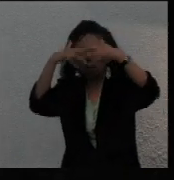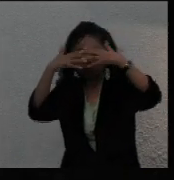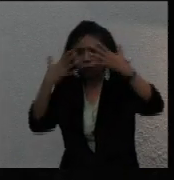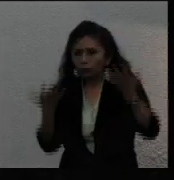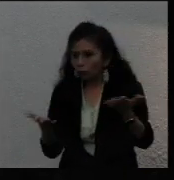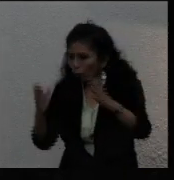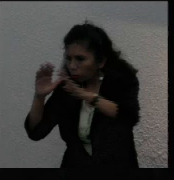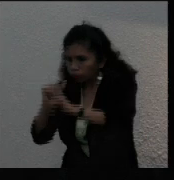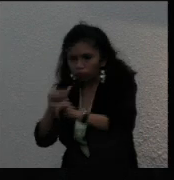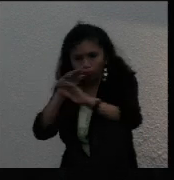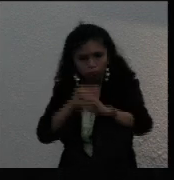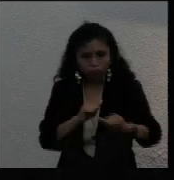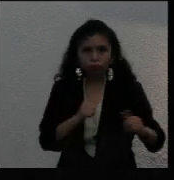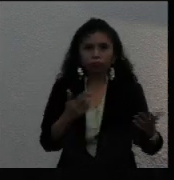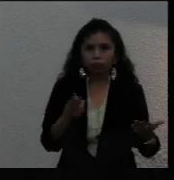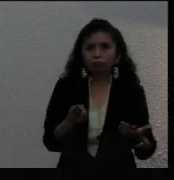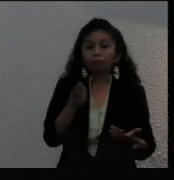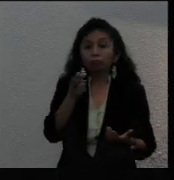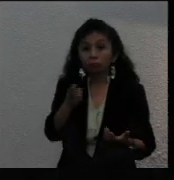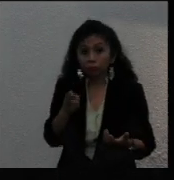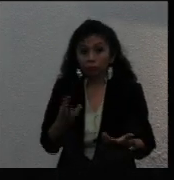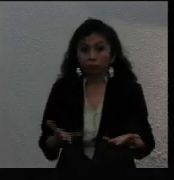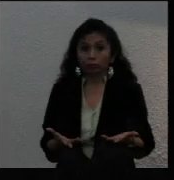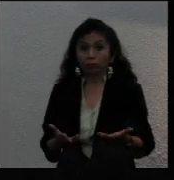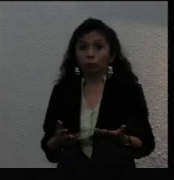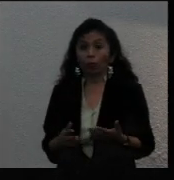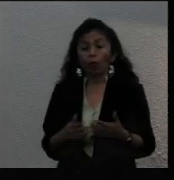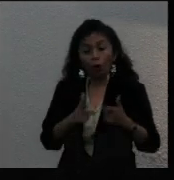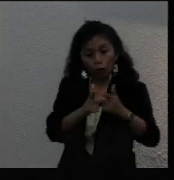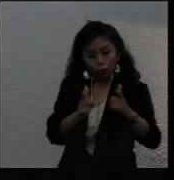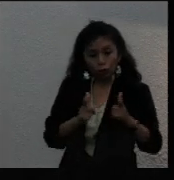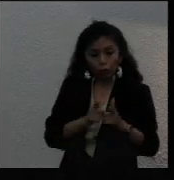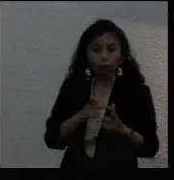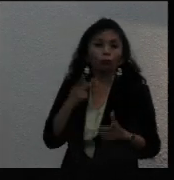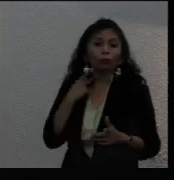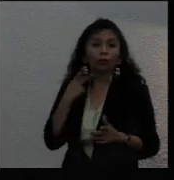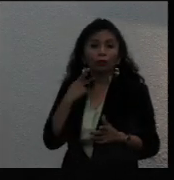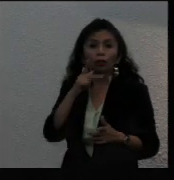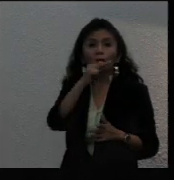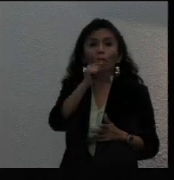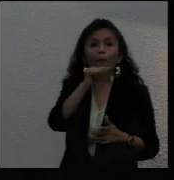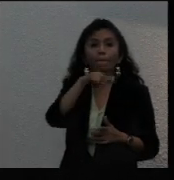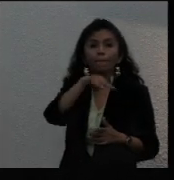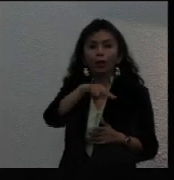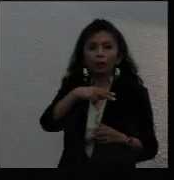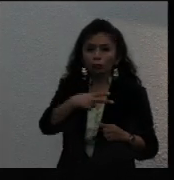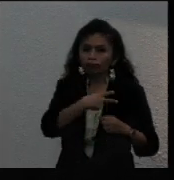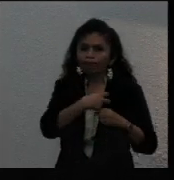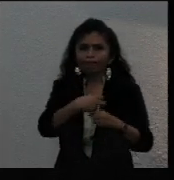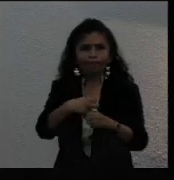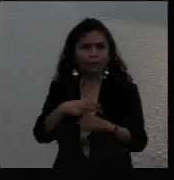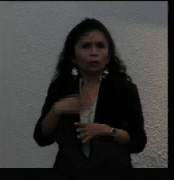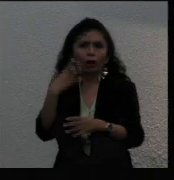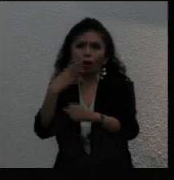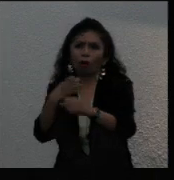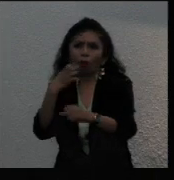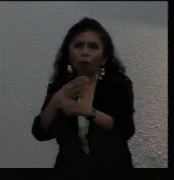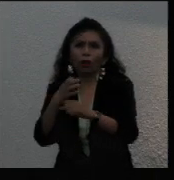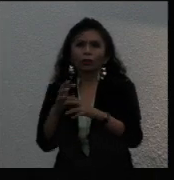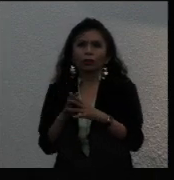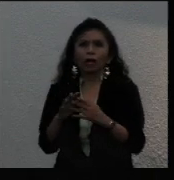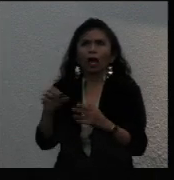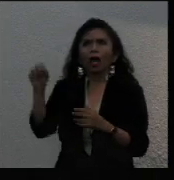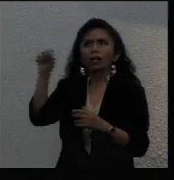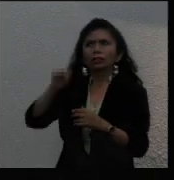consensos. Ante eso, la bancada de Acción Nacional optó por no presentarse a la cuarta sesión ordinaria celebrada el sábado